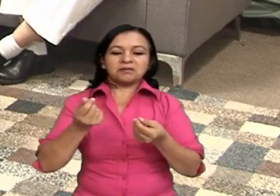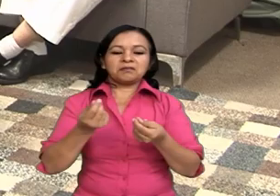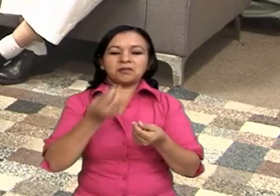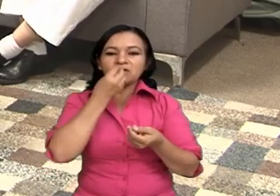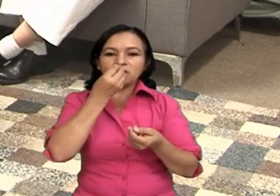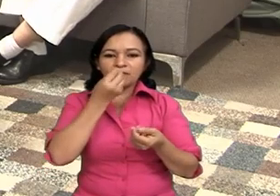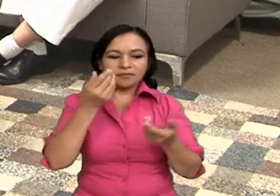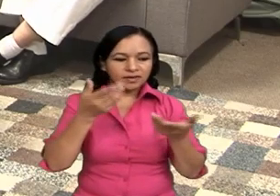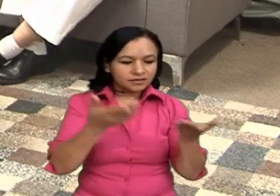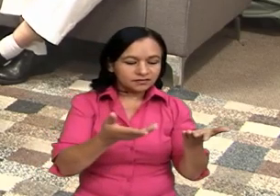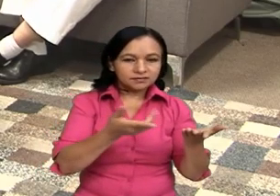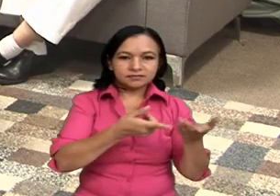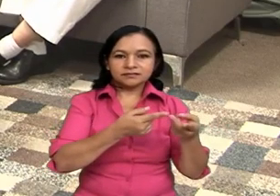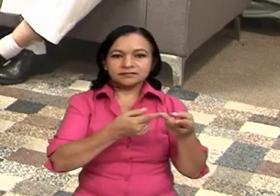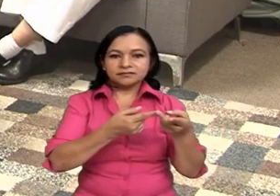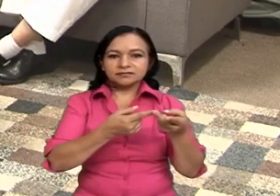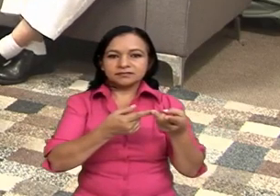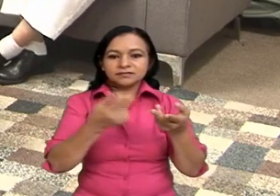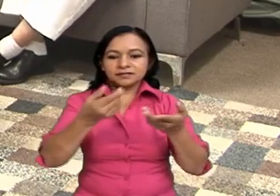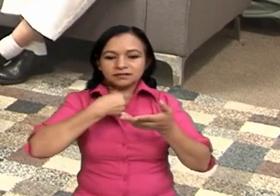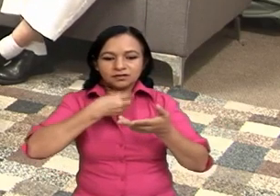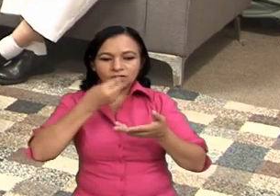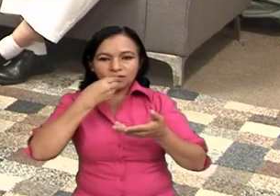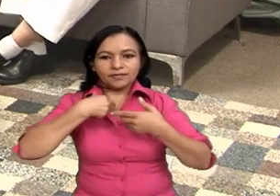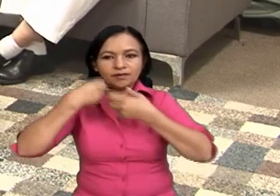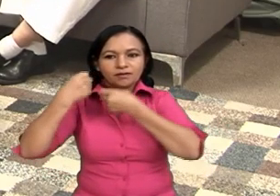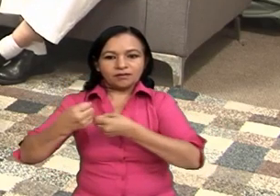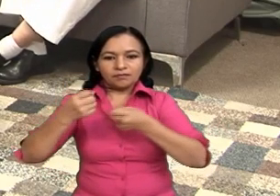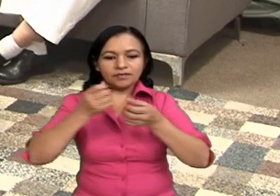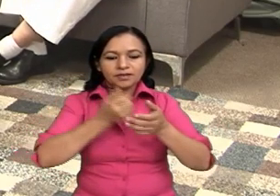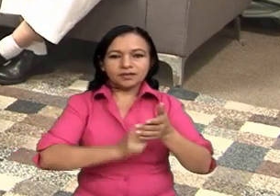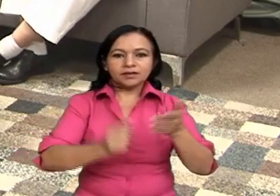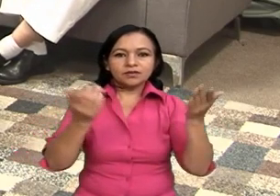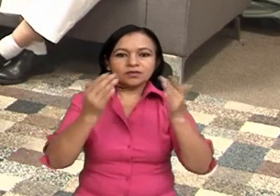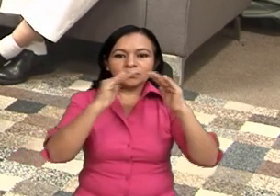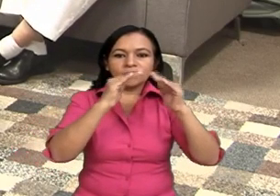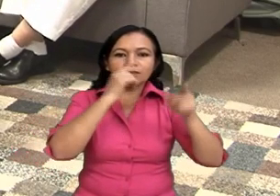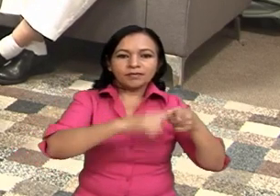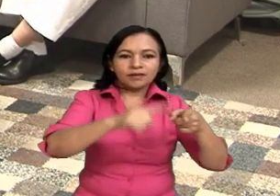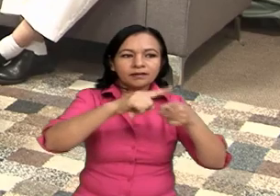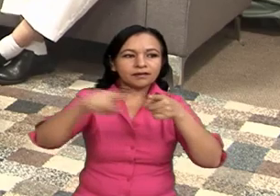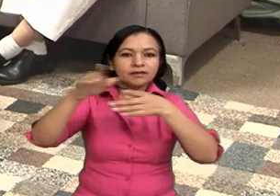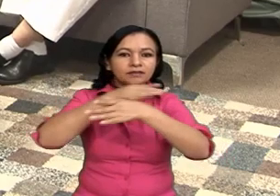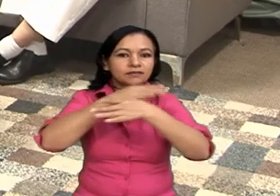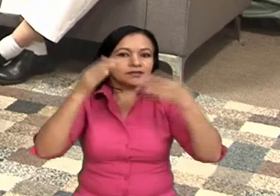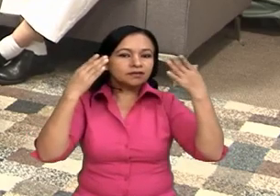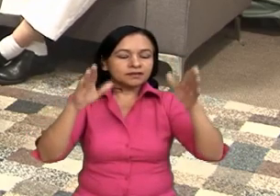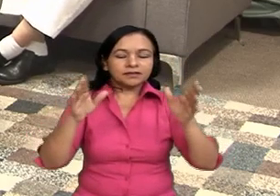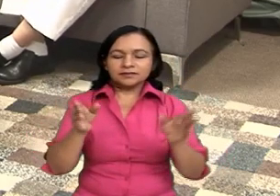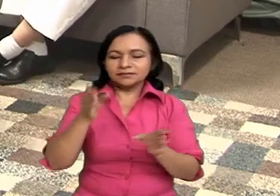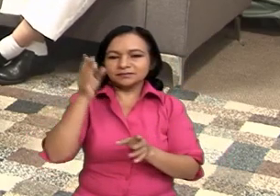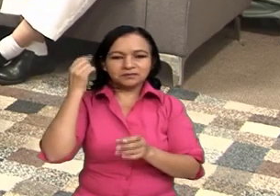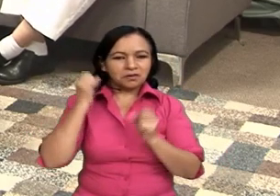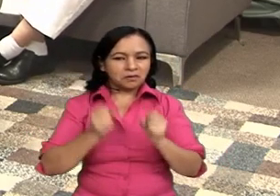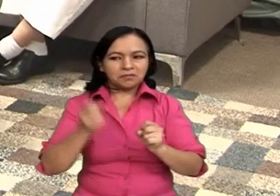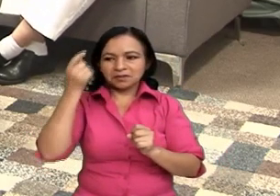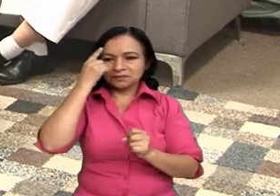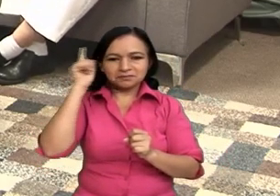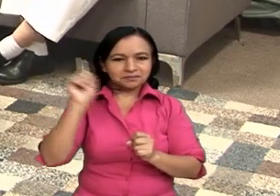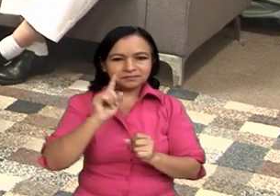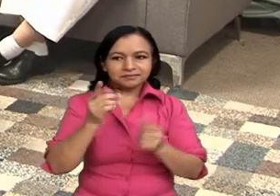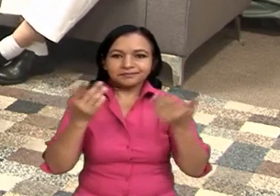comer a los hijos y a él, cómo, digamos, sostiene el hogar. Eso es absurdo. Por eso